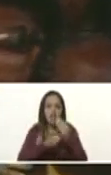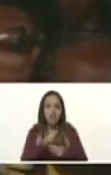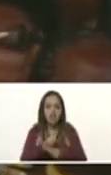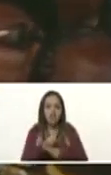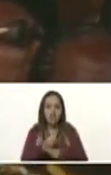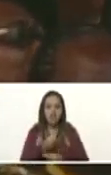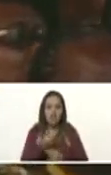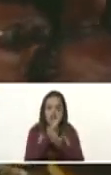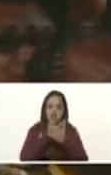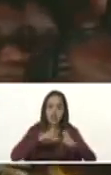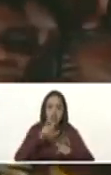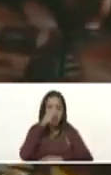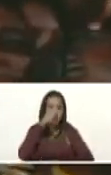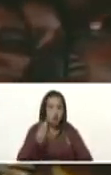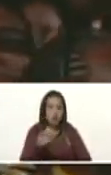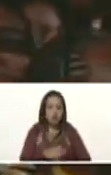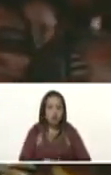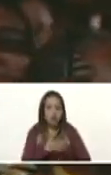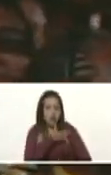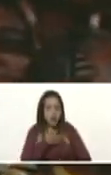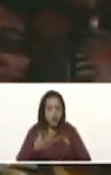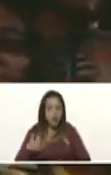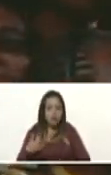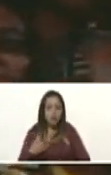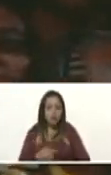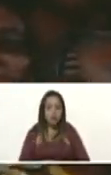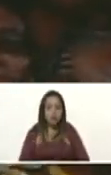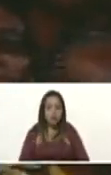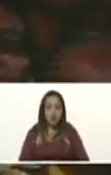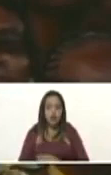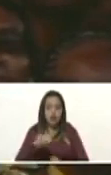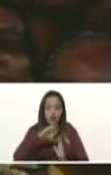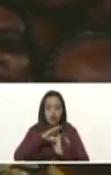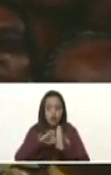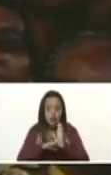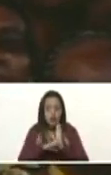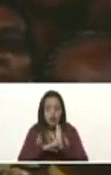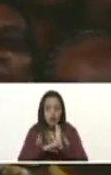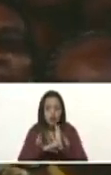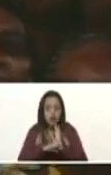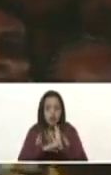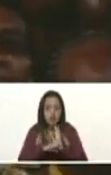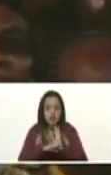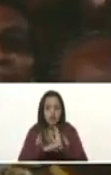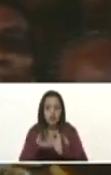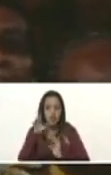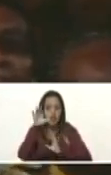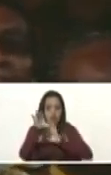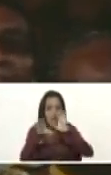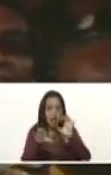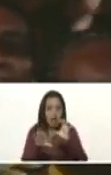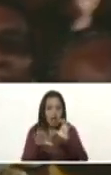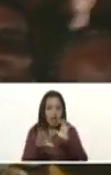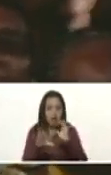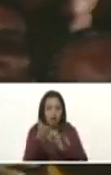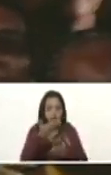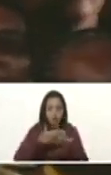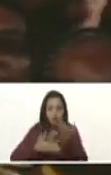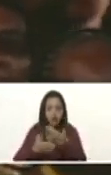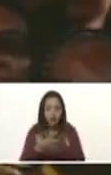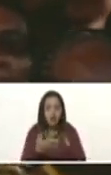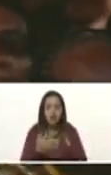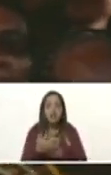de los pueblos. Abogamos por la constitución de estados plurinacionales que reconozcan a los